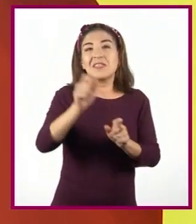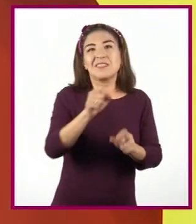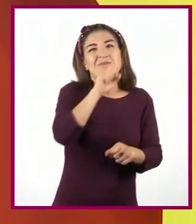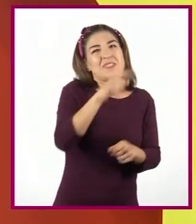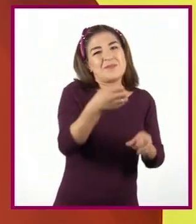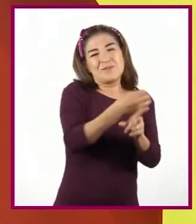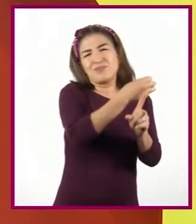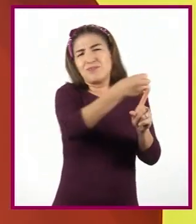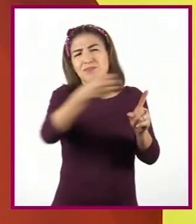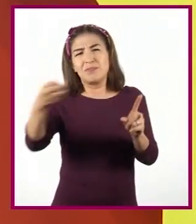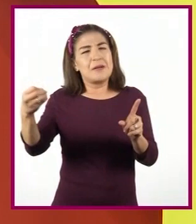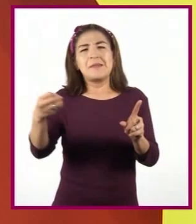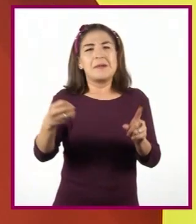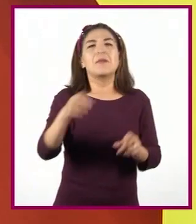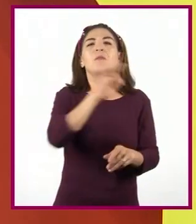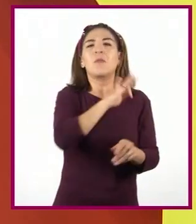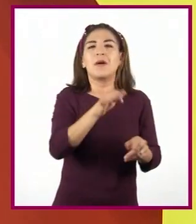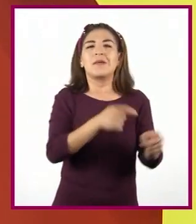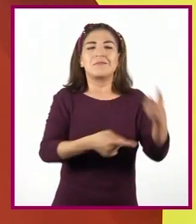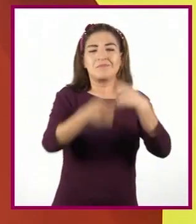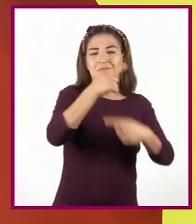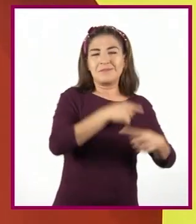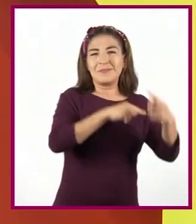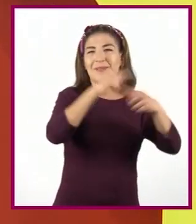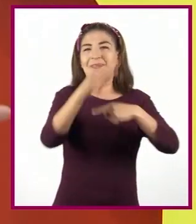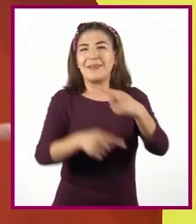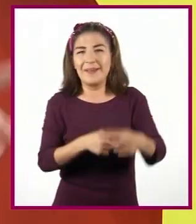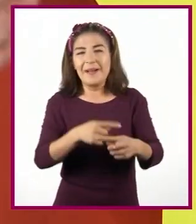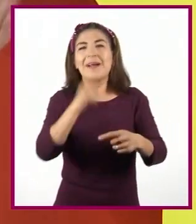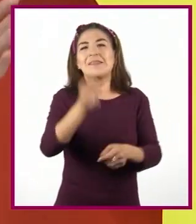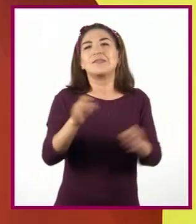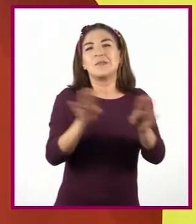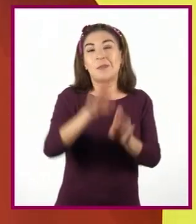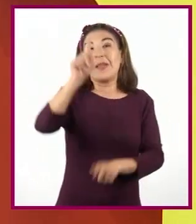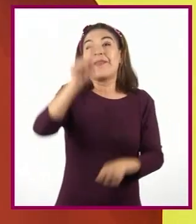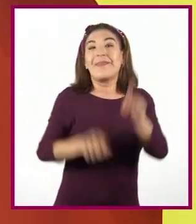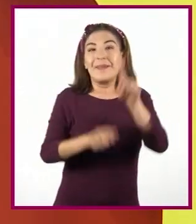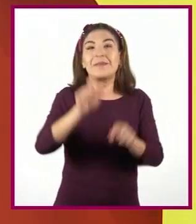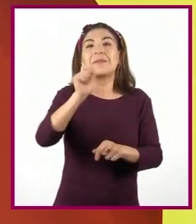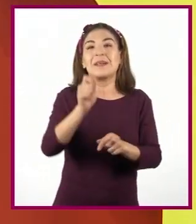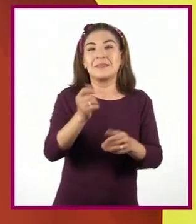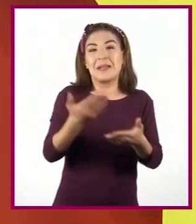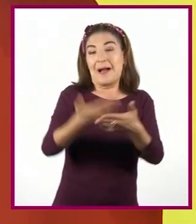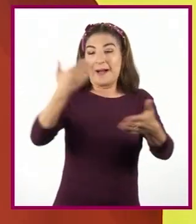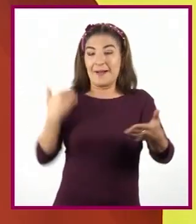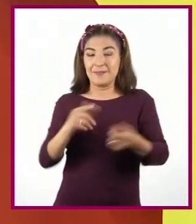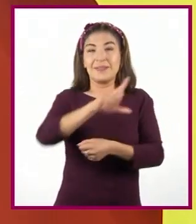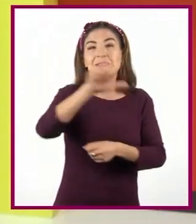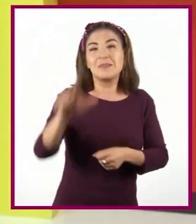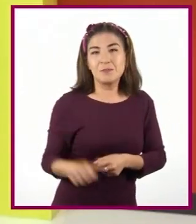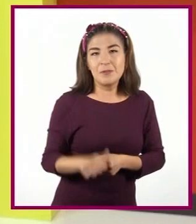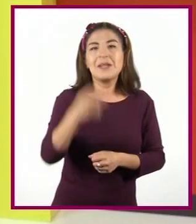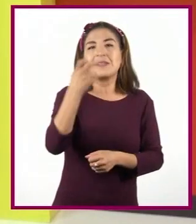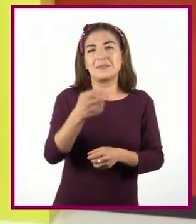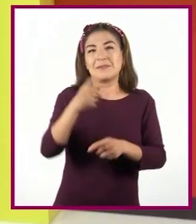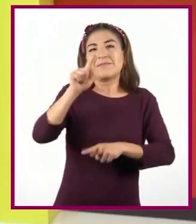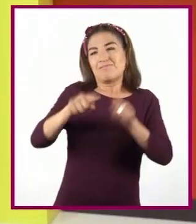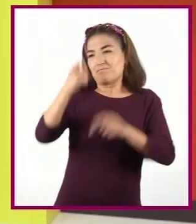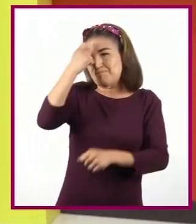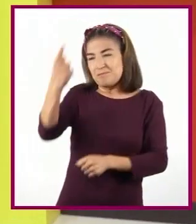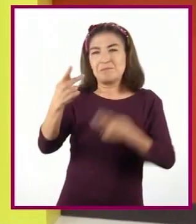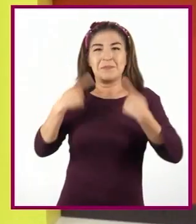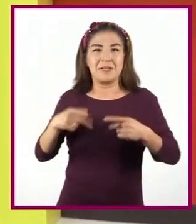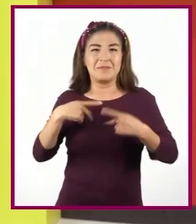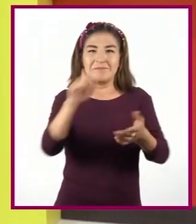tiempo, sino que puede ir hacia atrás y hacia adelante, dependiendo, claro está, del efecto que la escritora o escritor busque